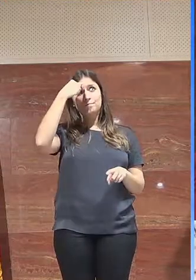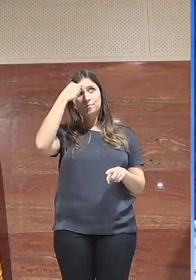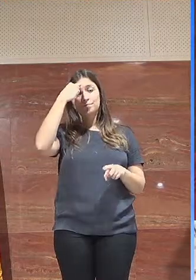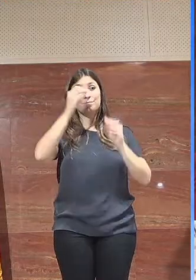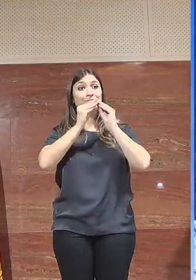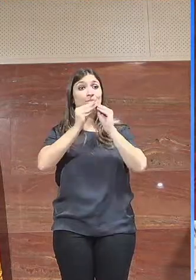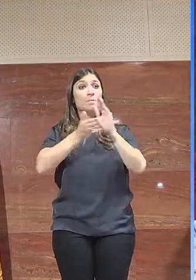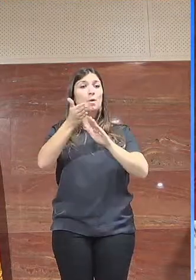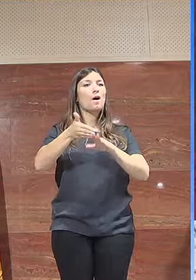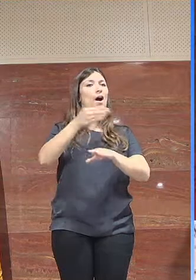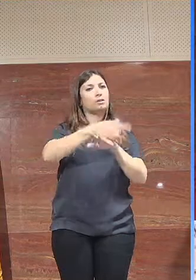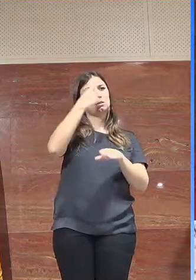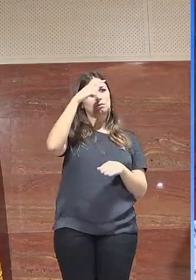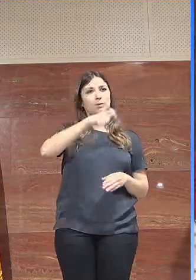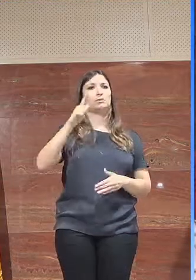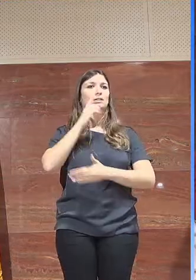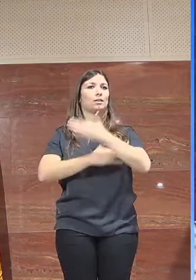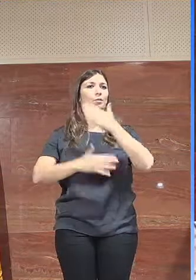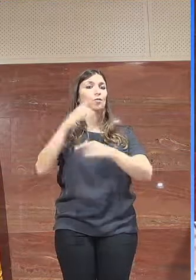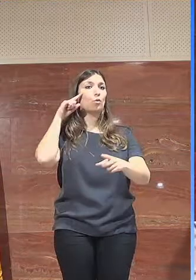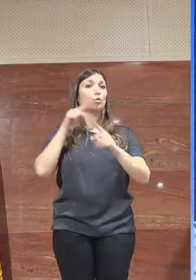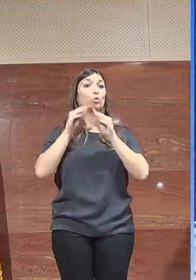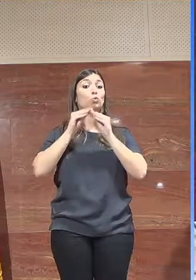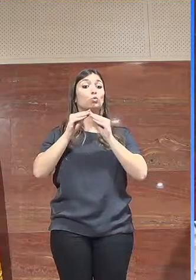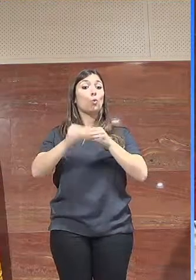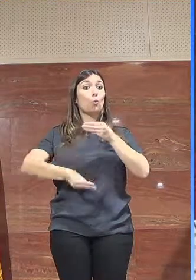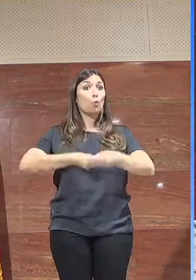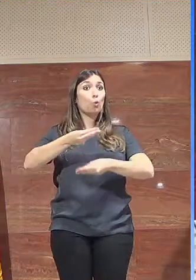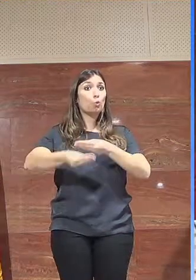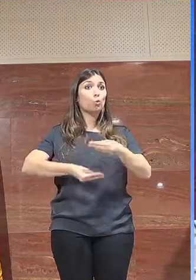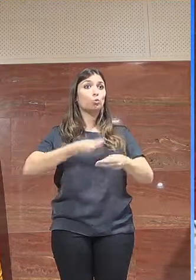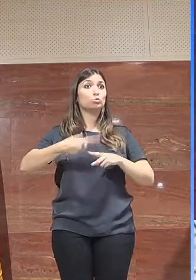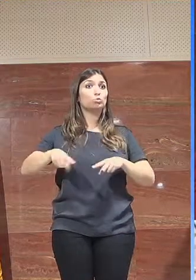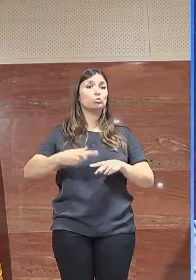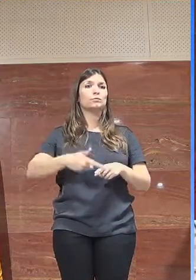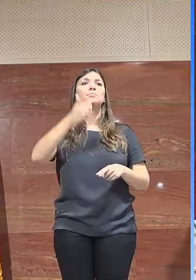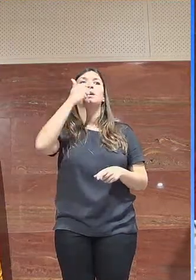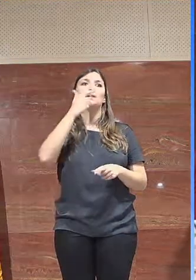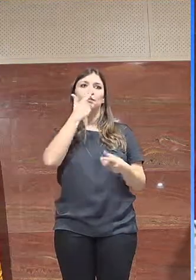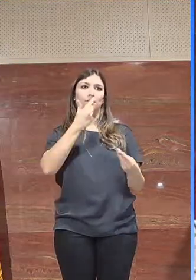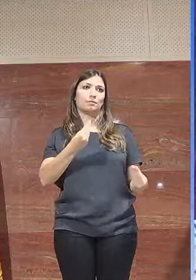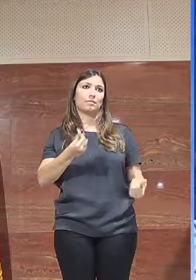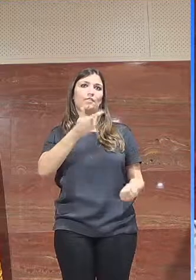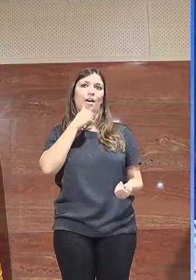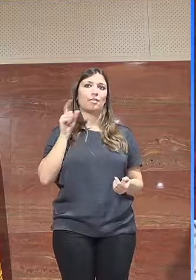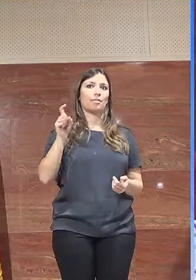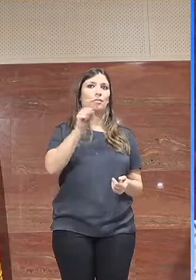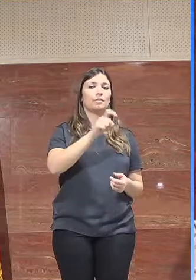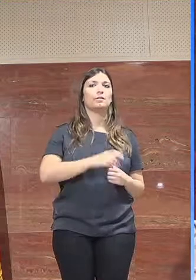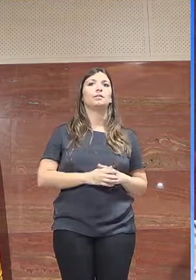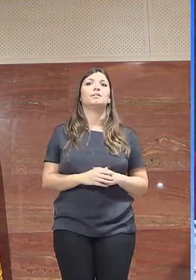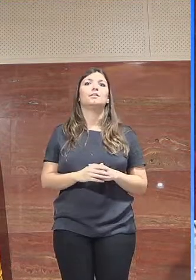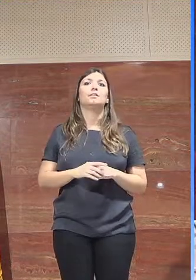con discapacidad a la hora de diseñarlo de forma que su uso sea pues a veces más intuitivo, ¿no? También